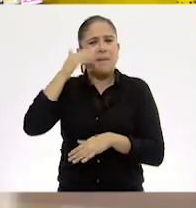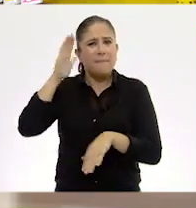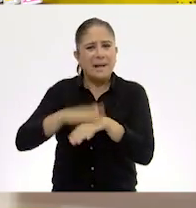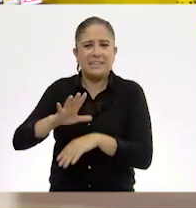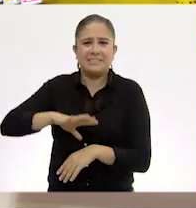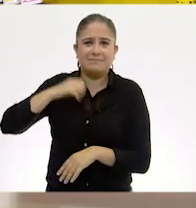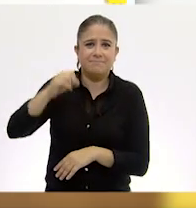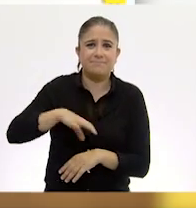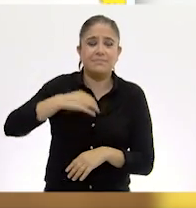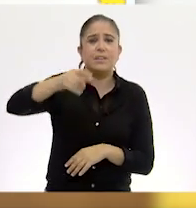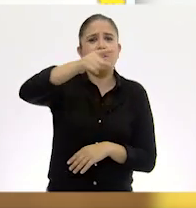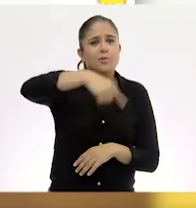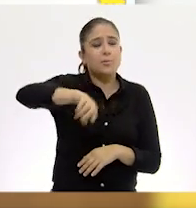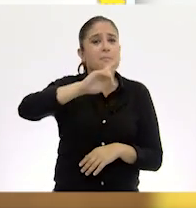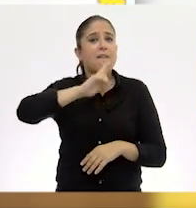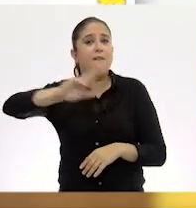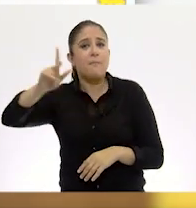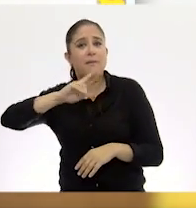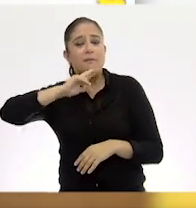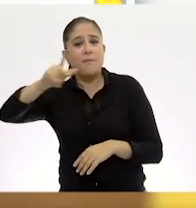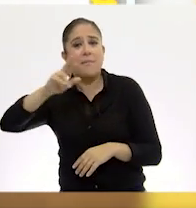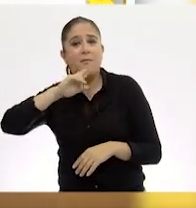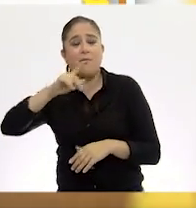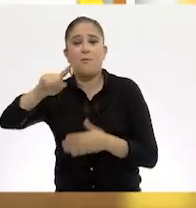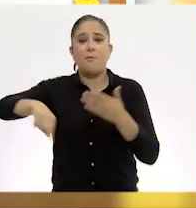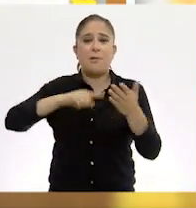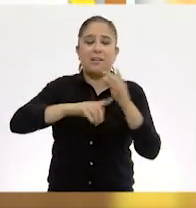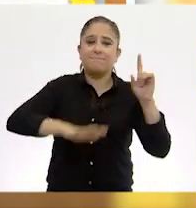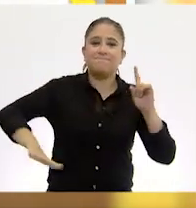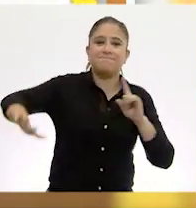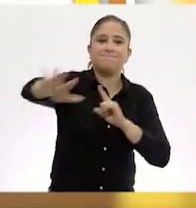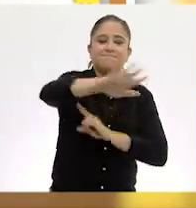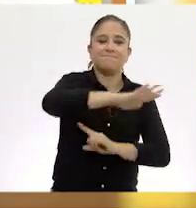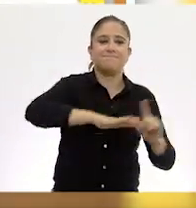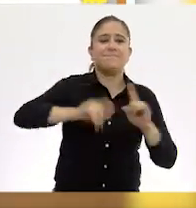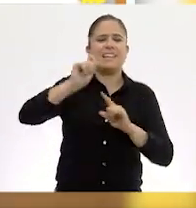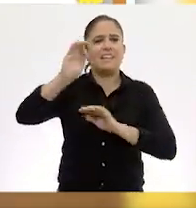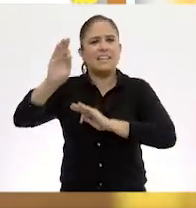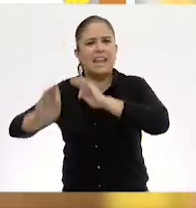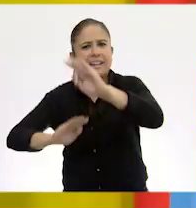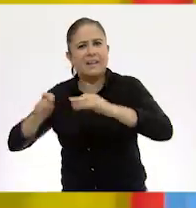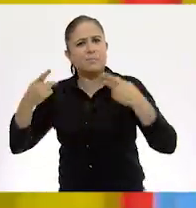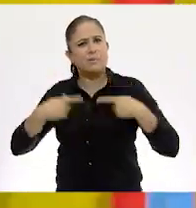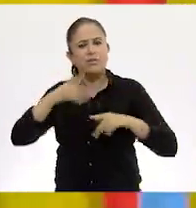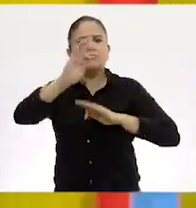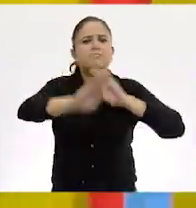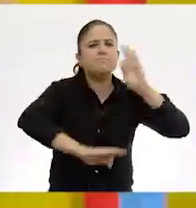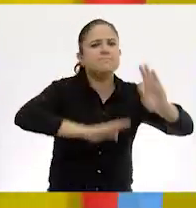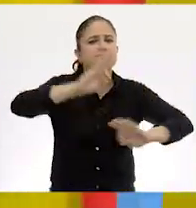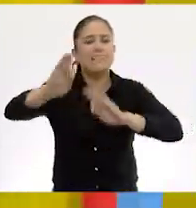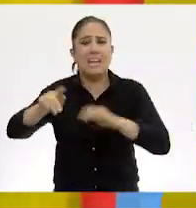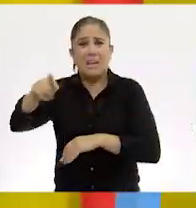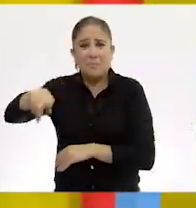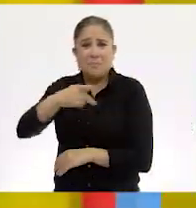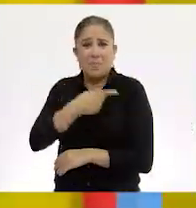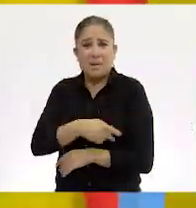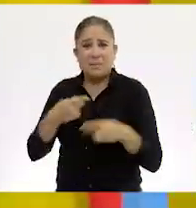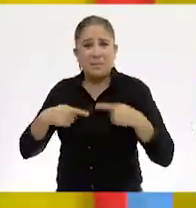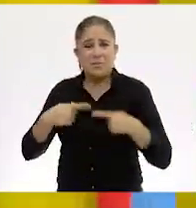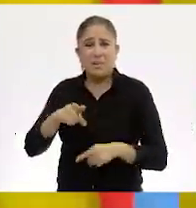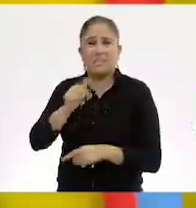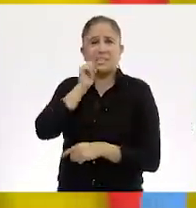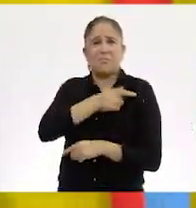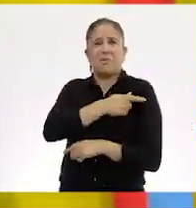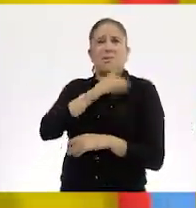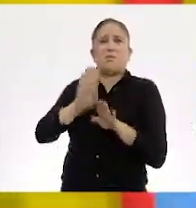cuestan. Tú no eres mejor si vives en una mejor zona. La grandeza es por cómo tratas a las demás personas. Hay gente soberbia que no regalan un